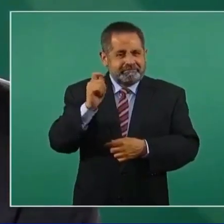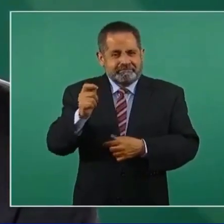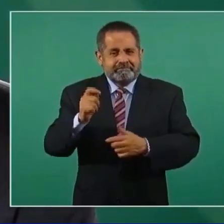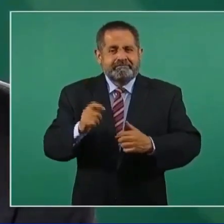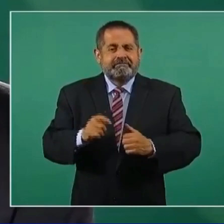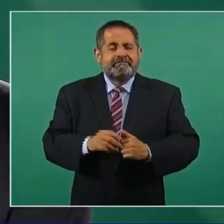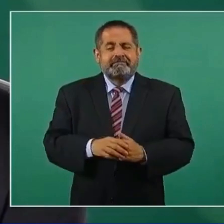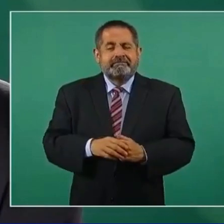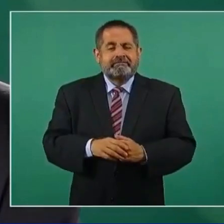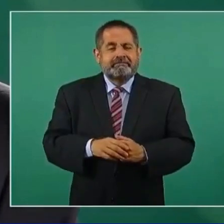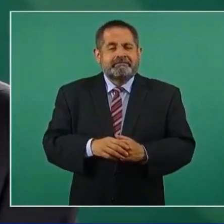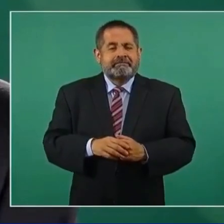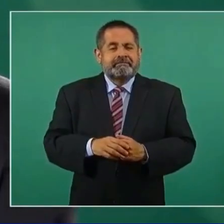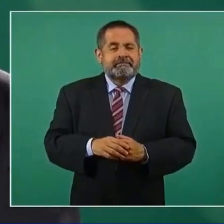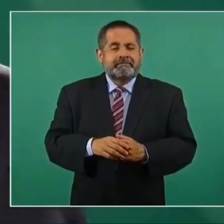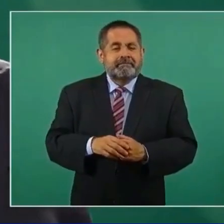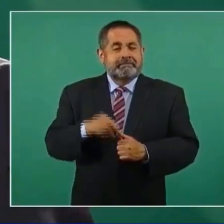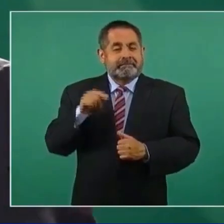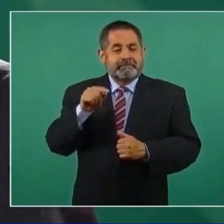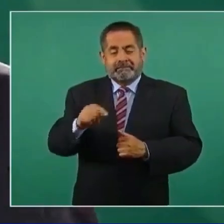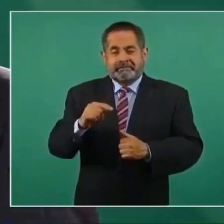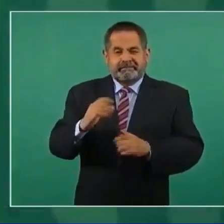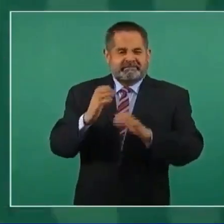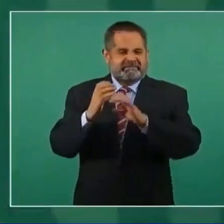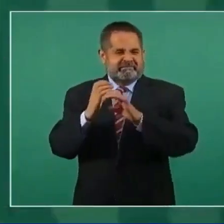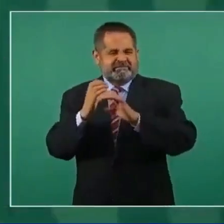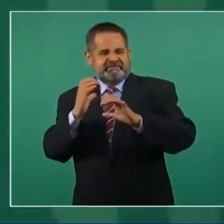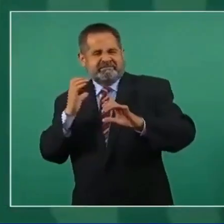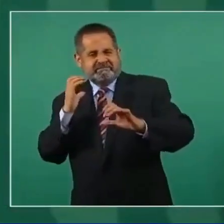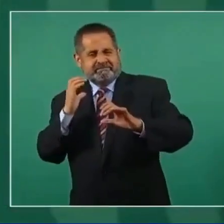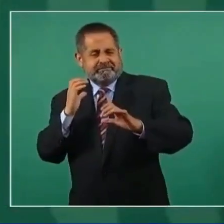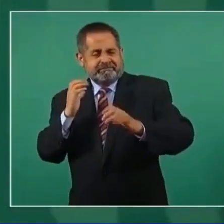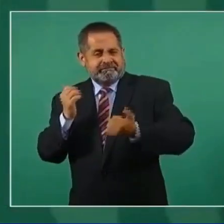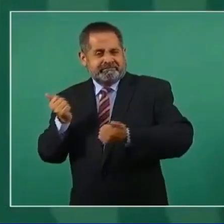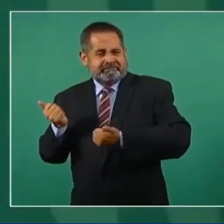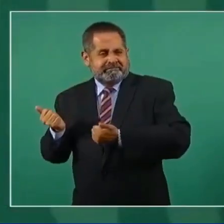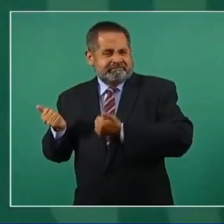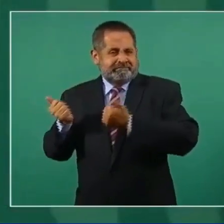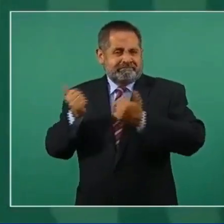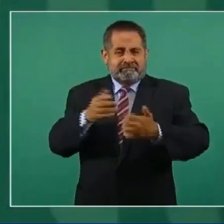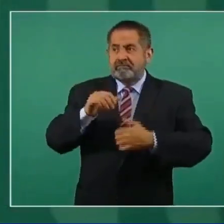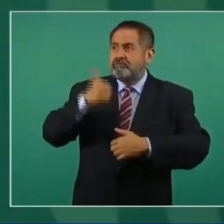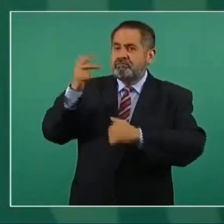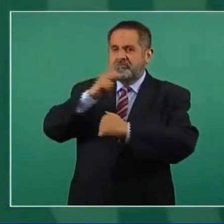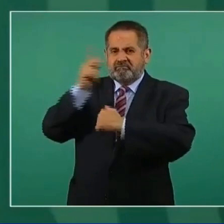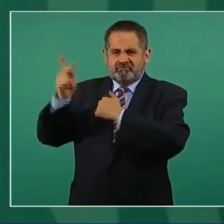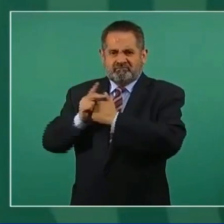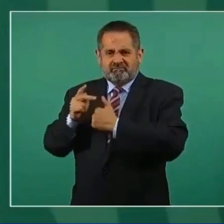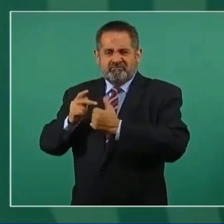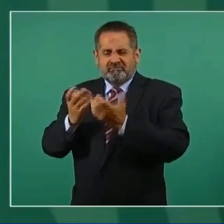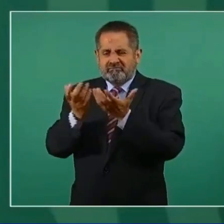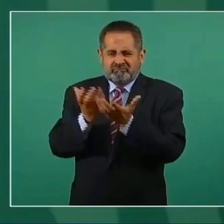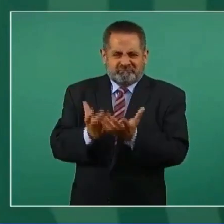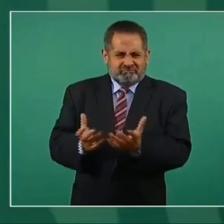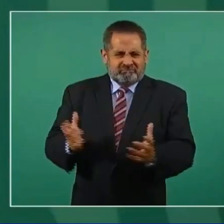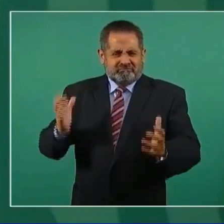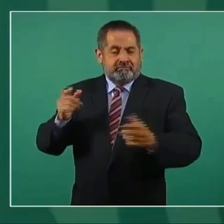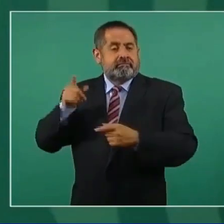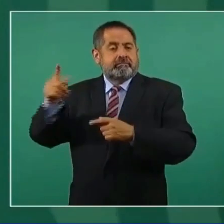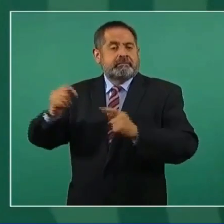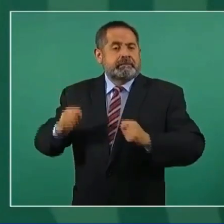que trasladaban los grandes tanques que llegaron del extranjero por el puerto de